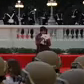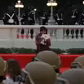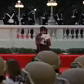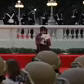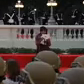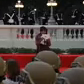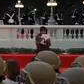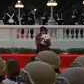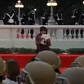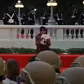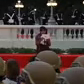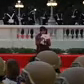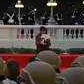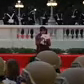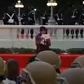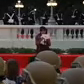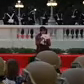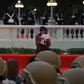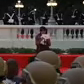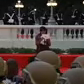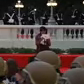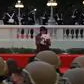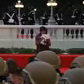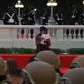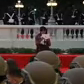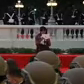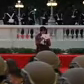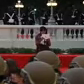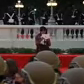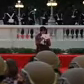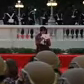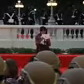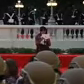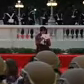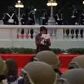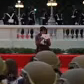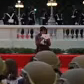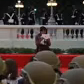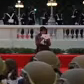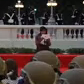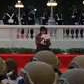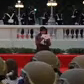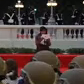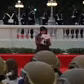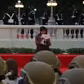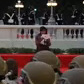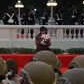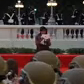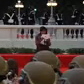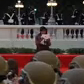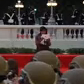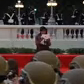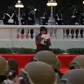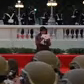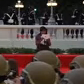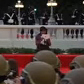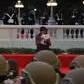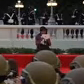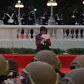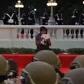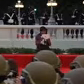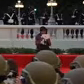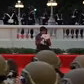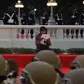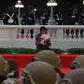ilwigan, tigmumin muwebelua negusti niaguan, net. Mutais